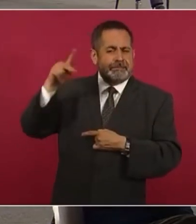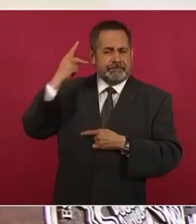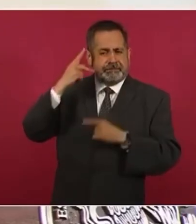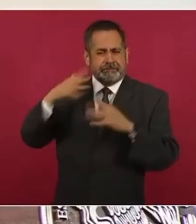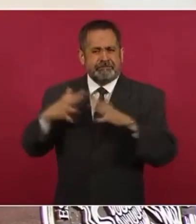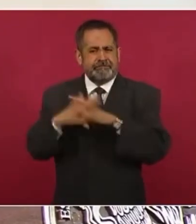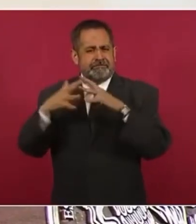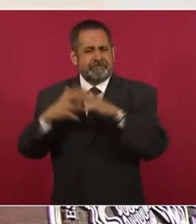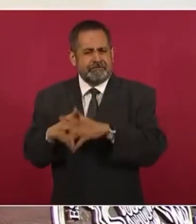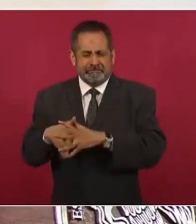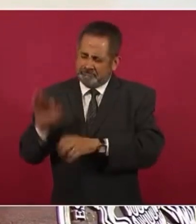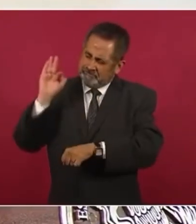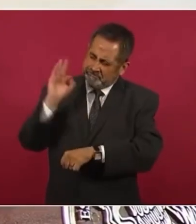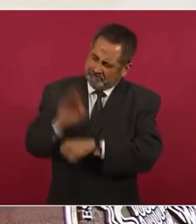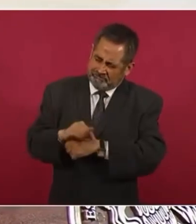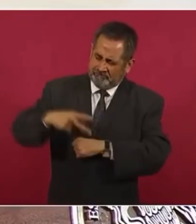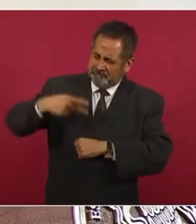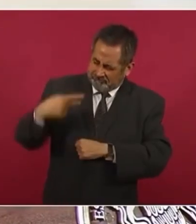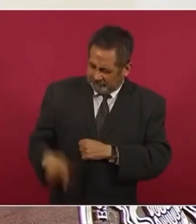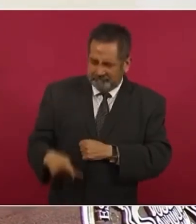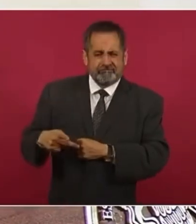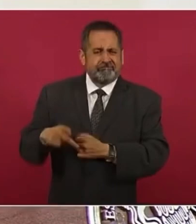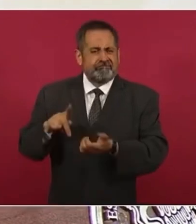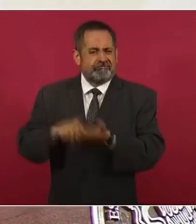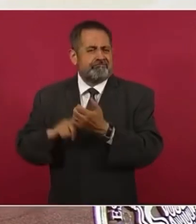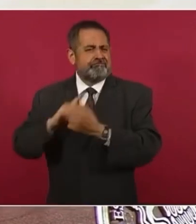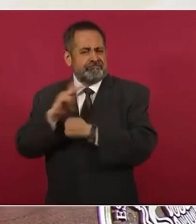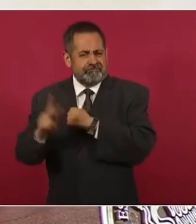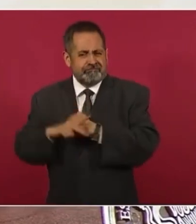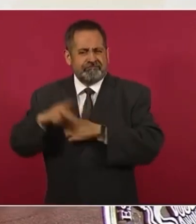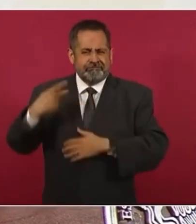la defensa de nuestra patria.